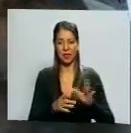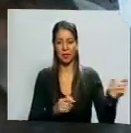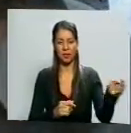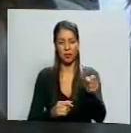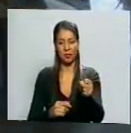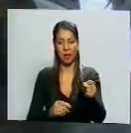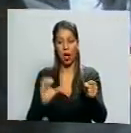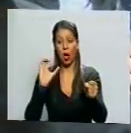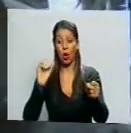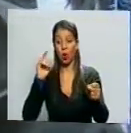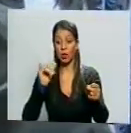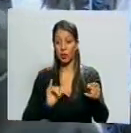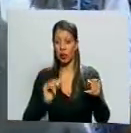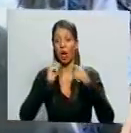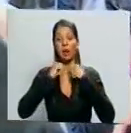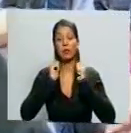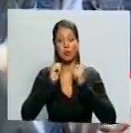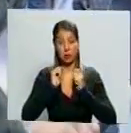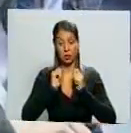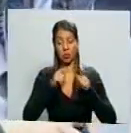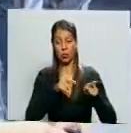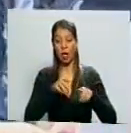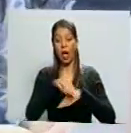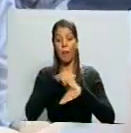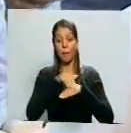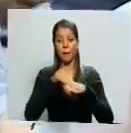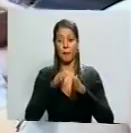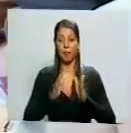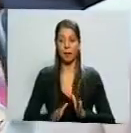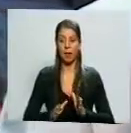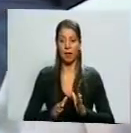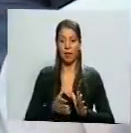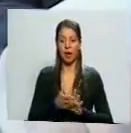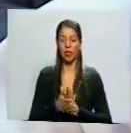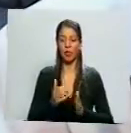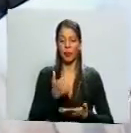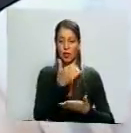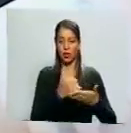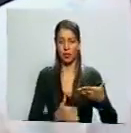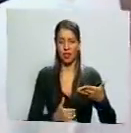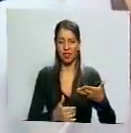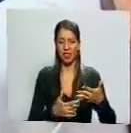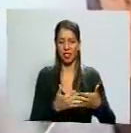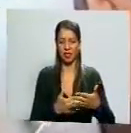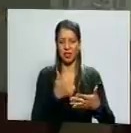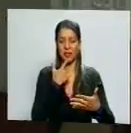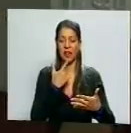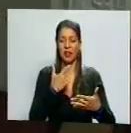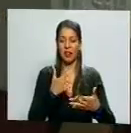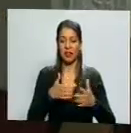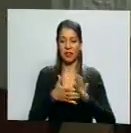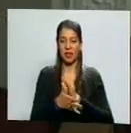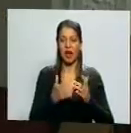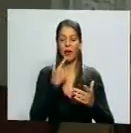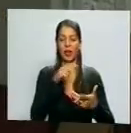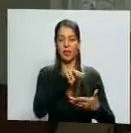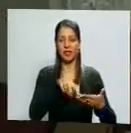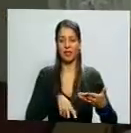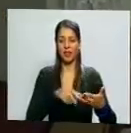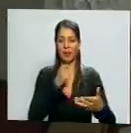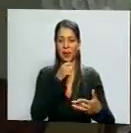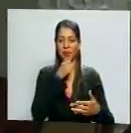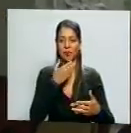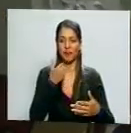constituyente Aristóbulis Turis Almeida como ministro del Poder Popular para las Comunas y Movimientos Sociales, la designación